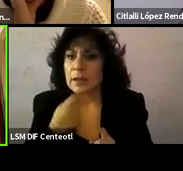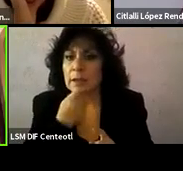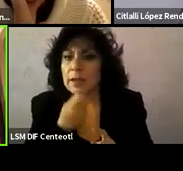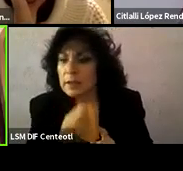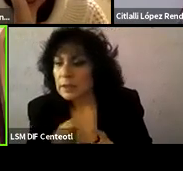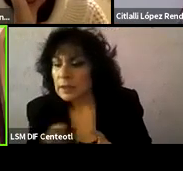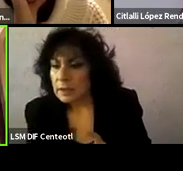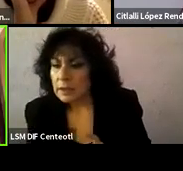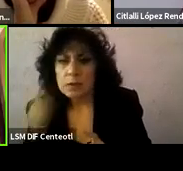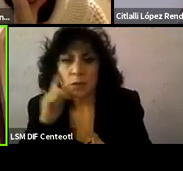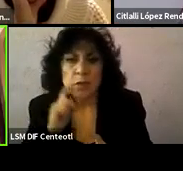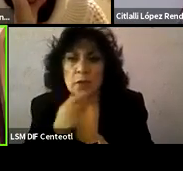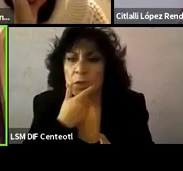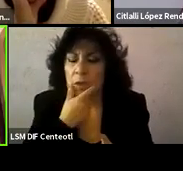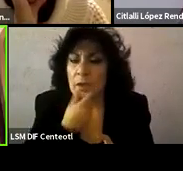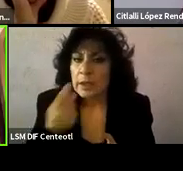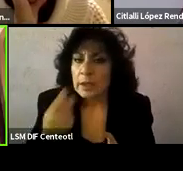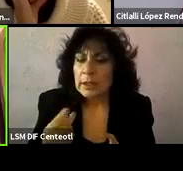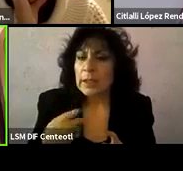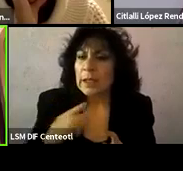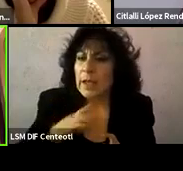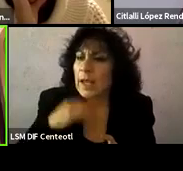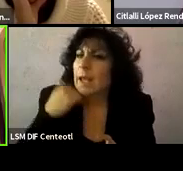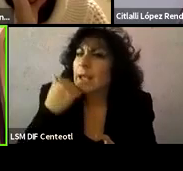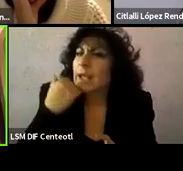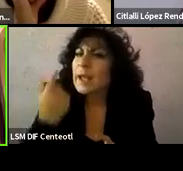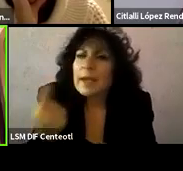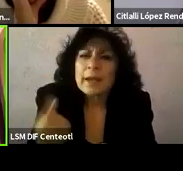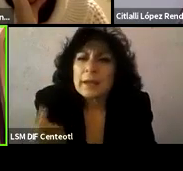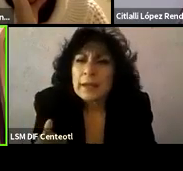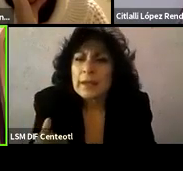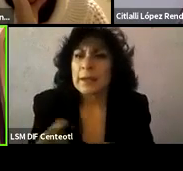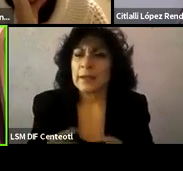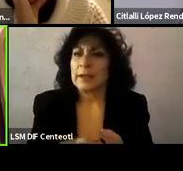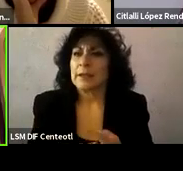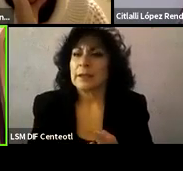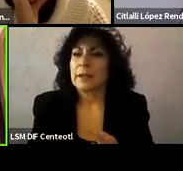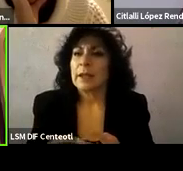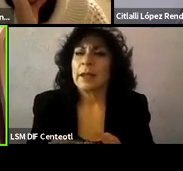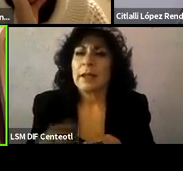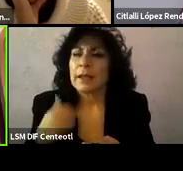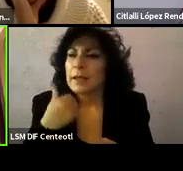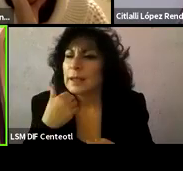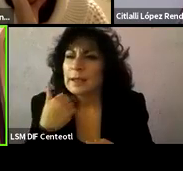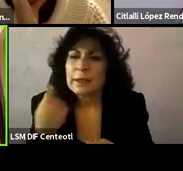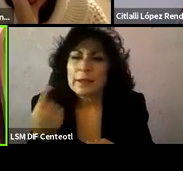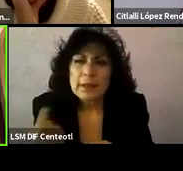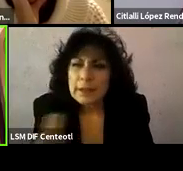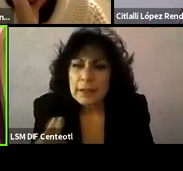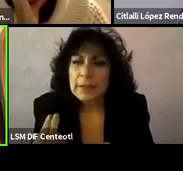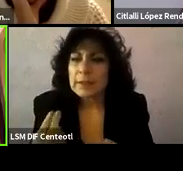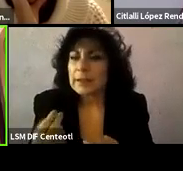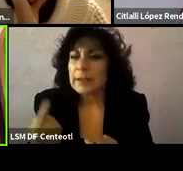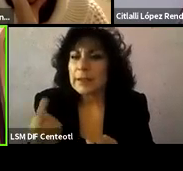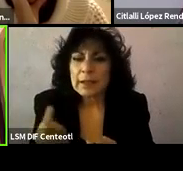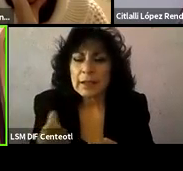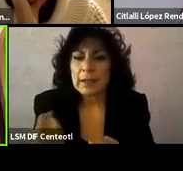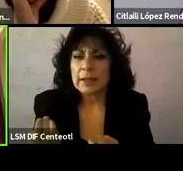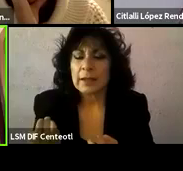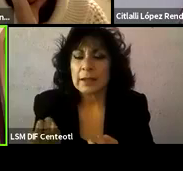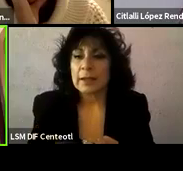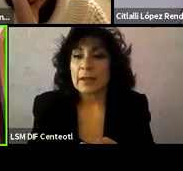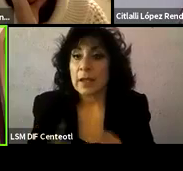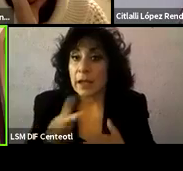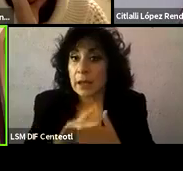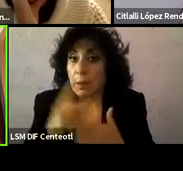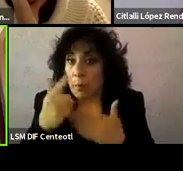haber asambleas en las escuelas con tiempos específicos. Entonces, si realmente queremos que un proyecto en